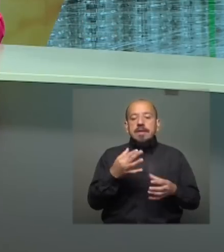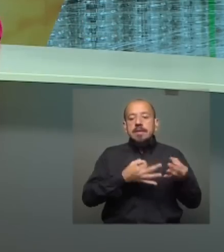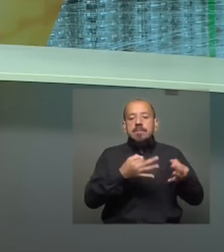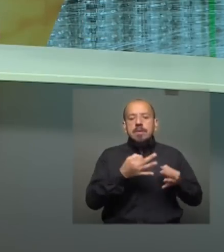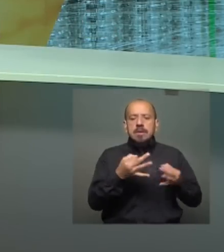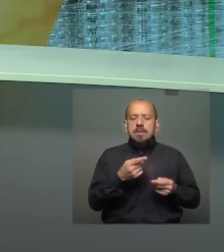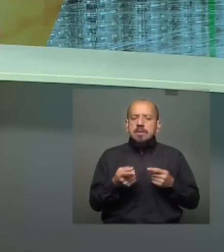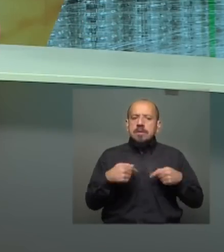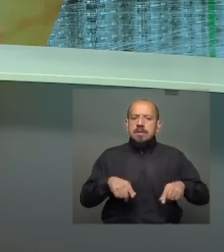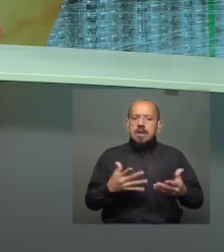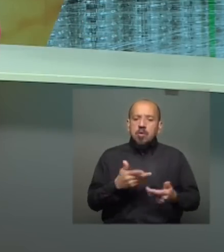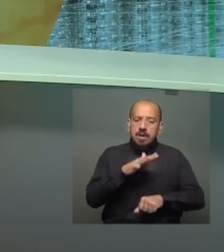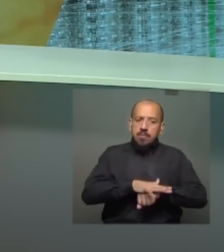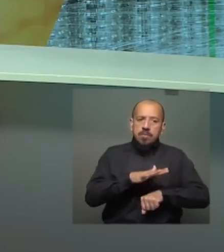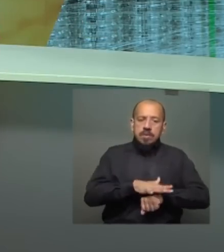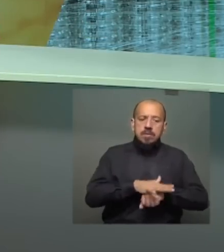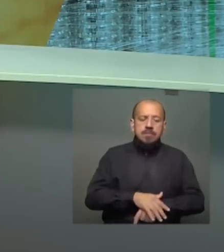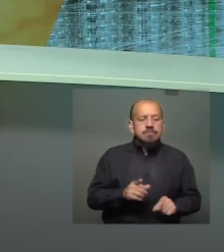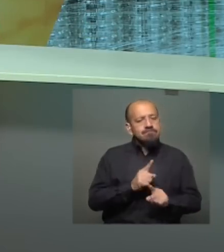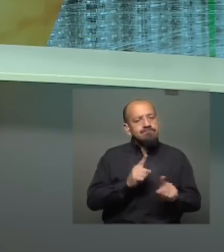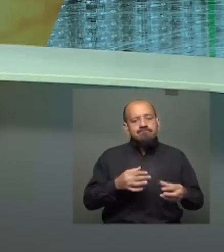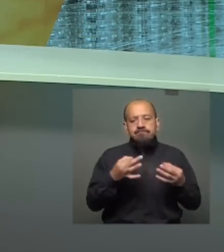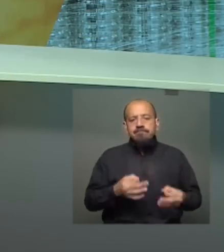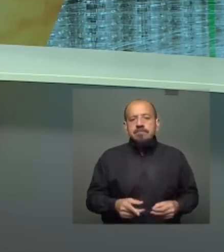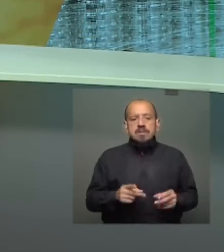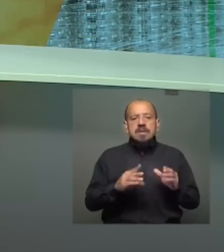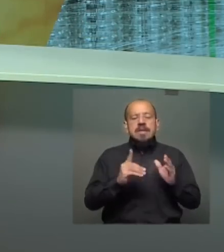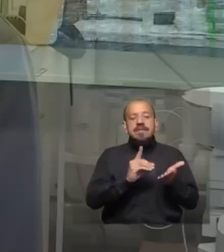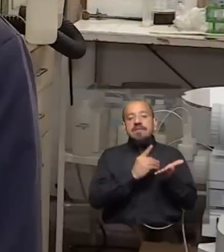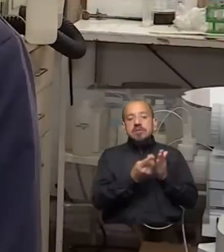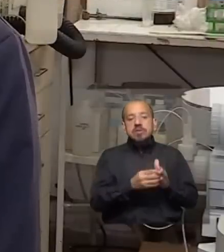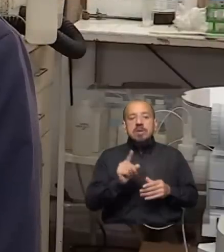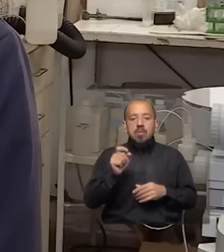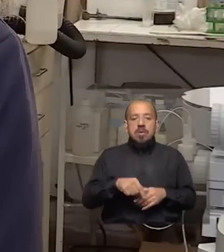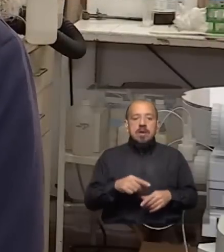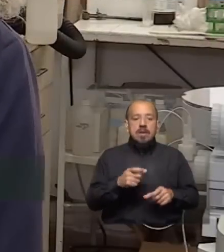estrictamente en este momento no se cumple la definición de agua potable